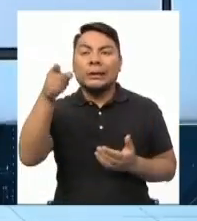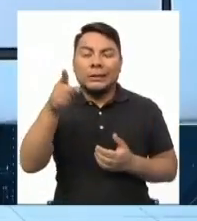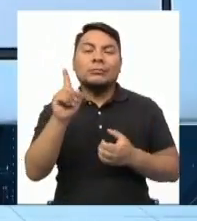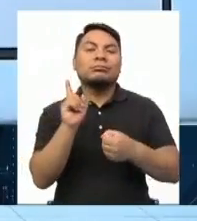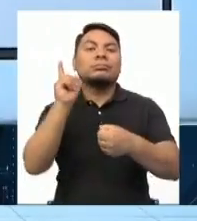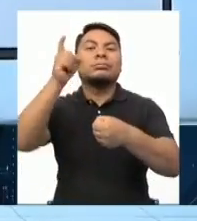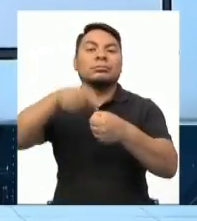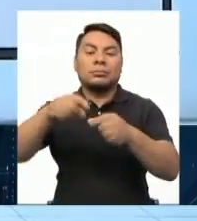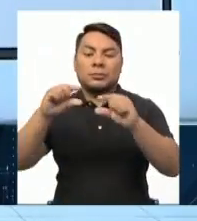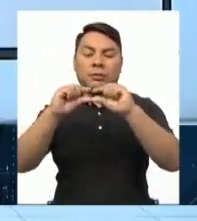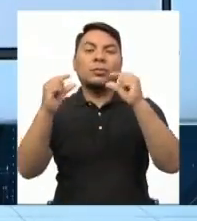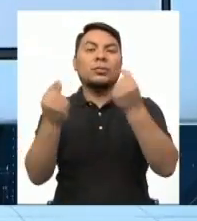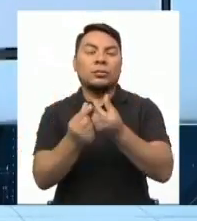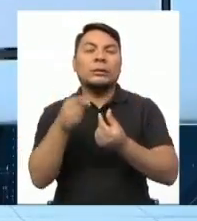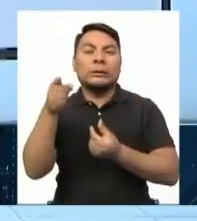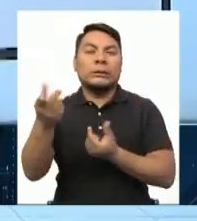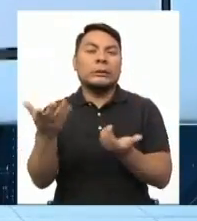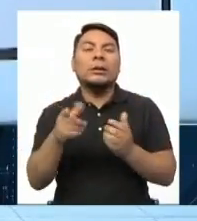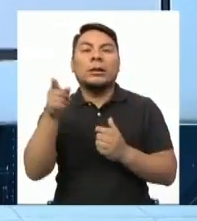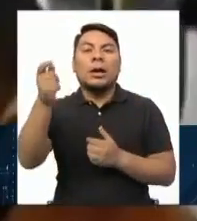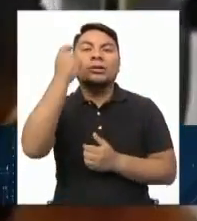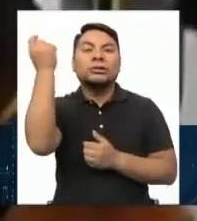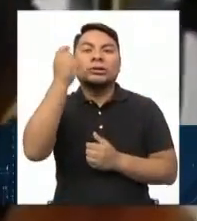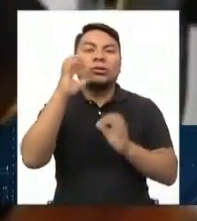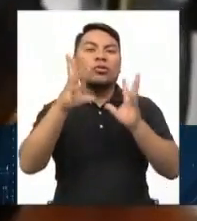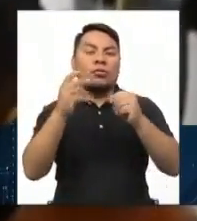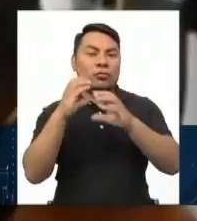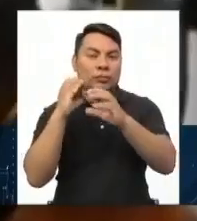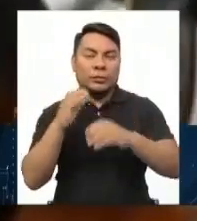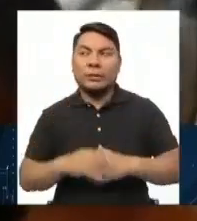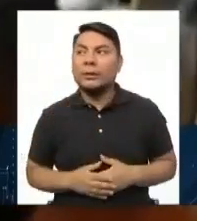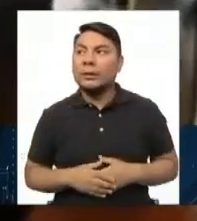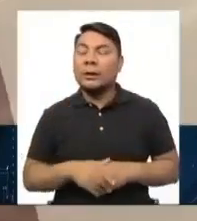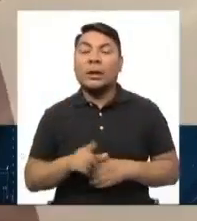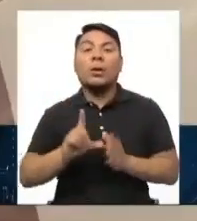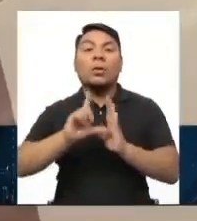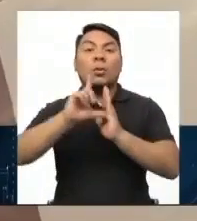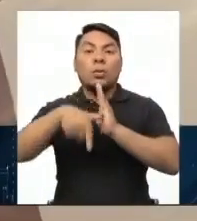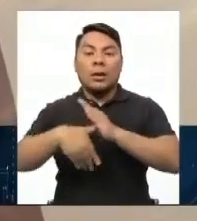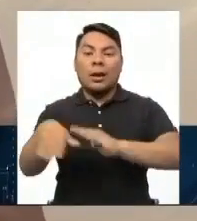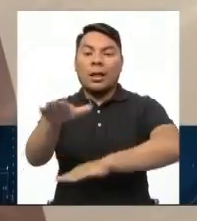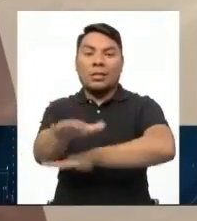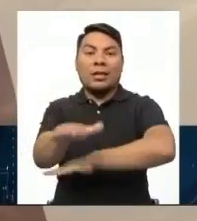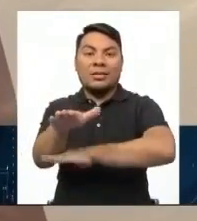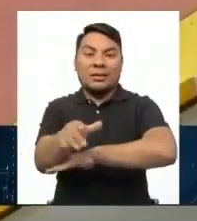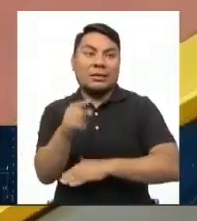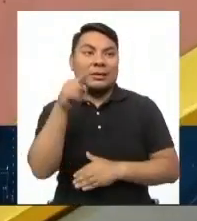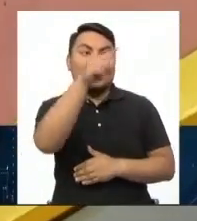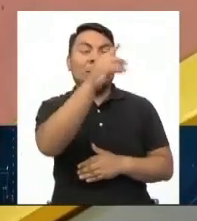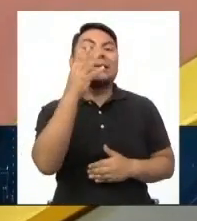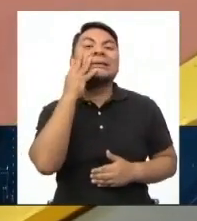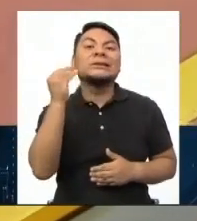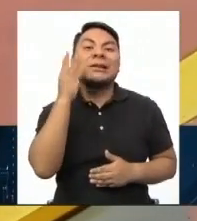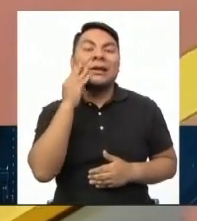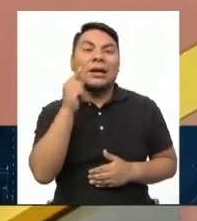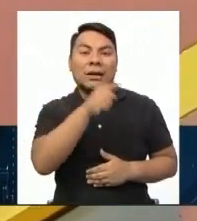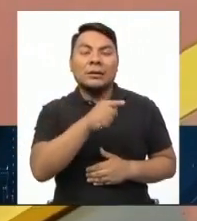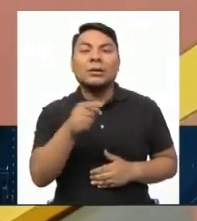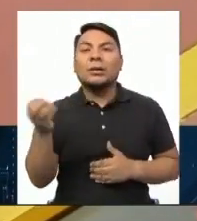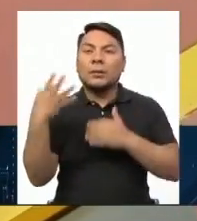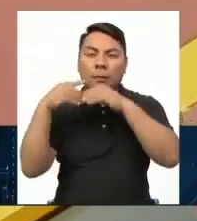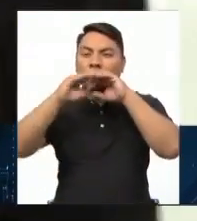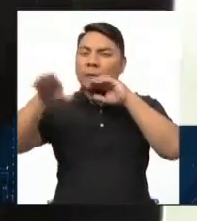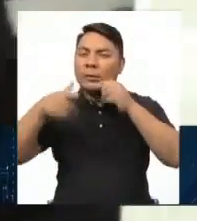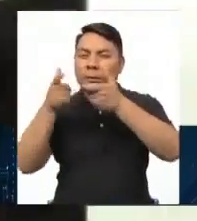integrante de los incautos de Trujillo. Y por la tarde, en la ciudad de Chiclayo, los agentes de